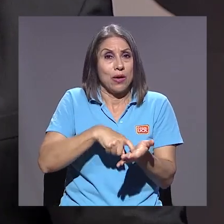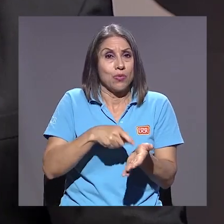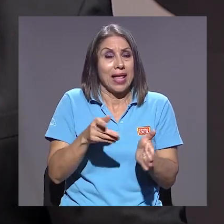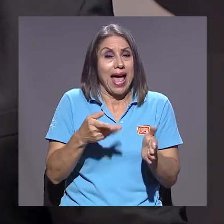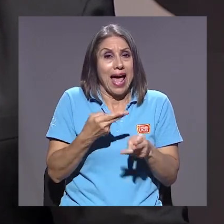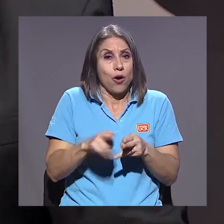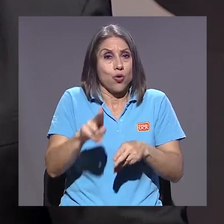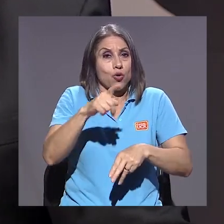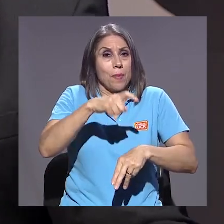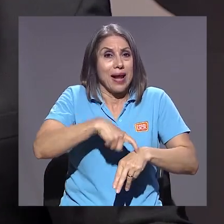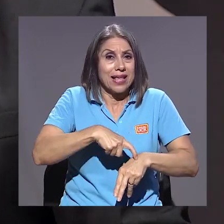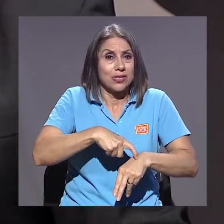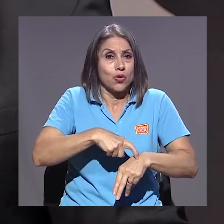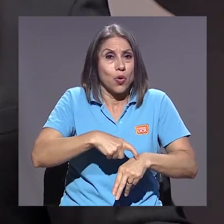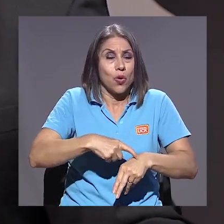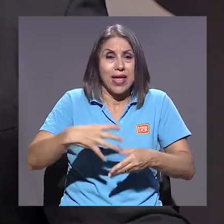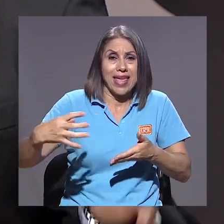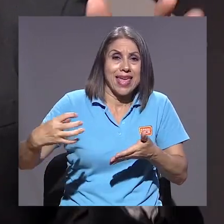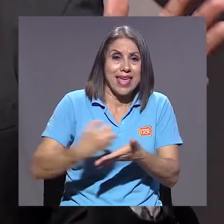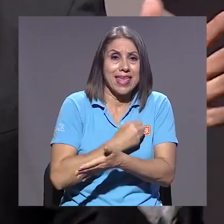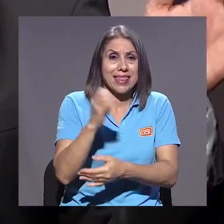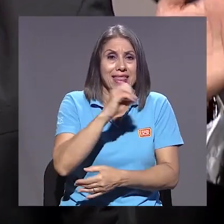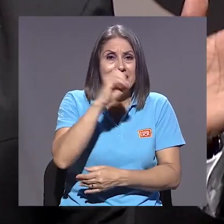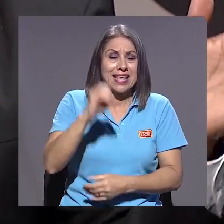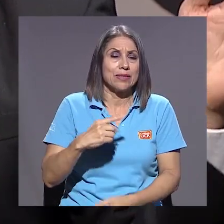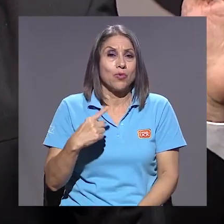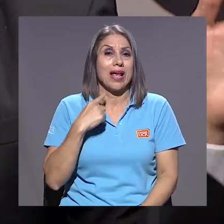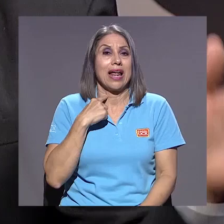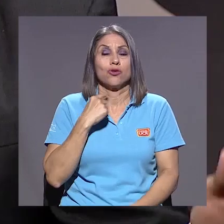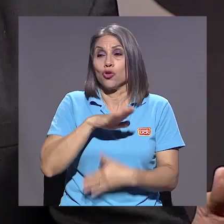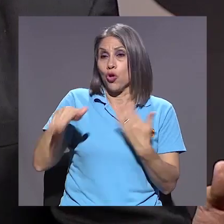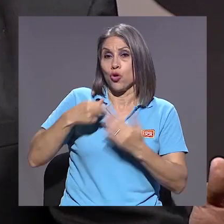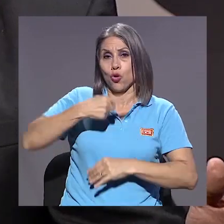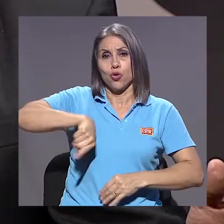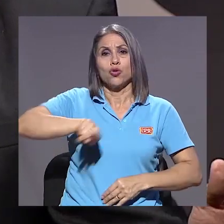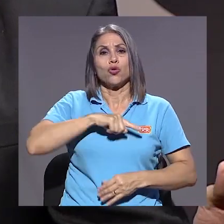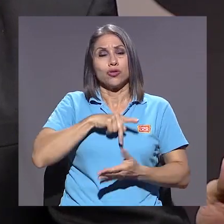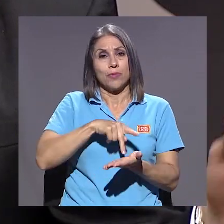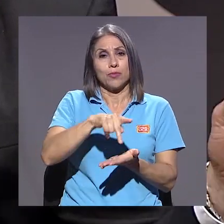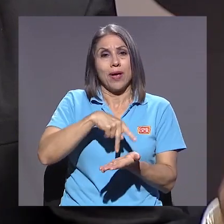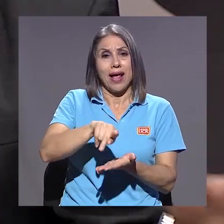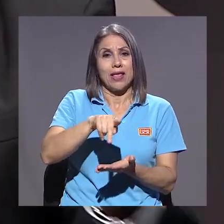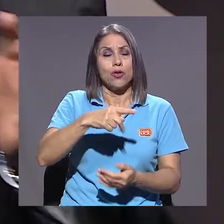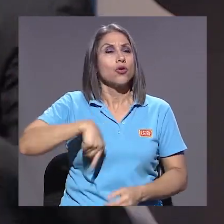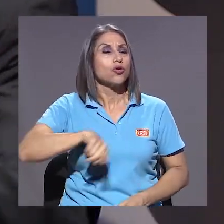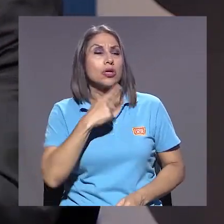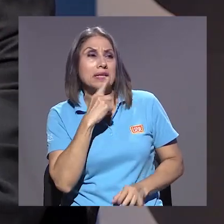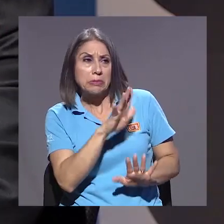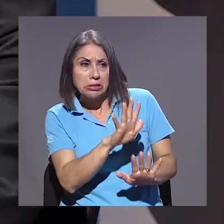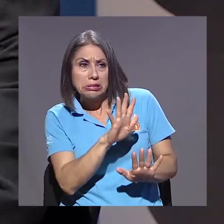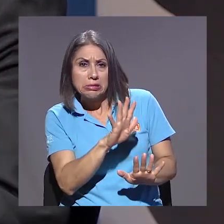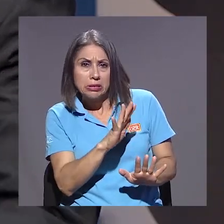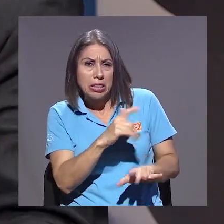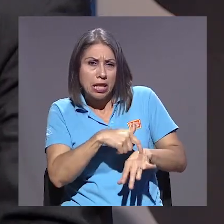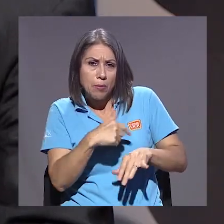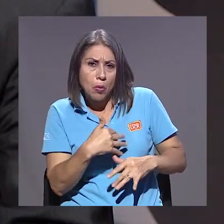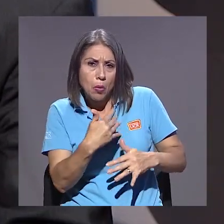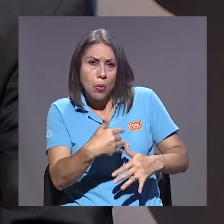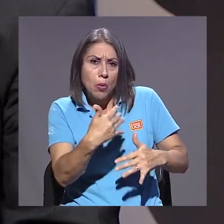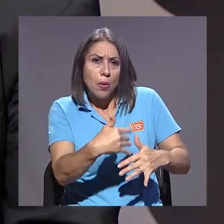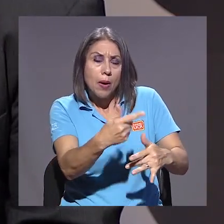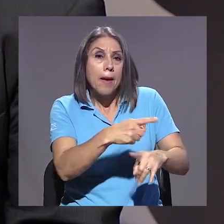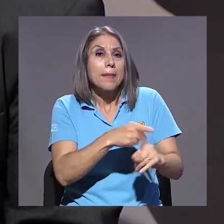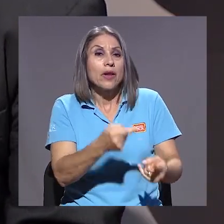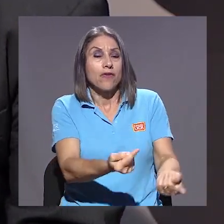muy caros, y lo estamos pagando todos. Y les hemos dicho, tómese un tiempo razonable, pero nos vienen con una solicitud tarifaria